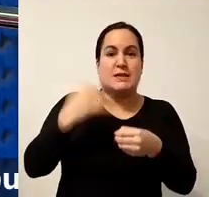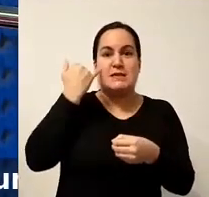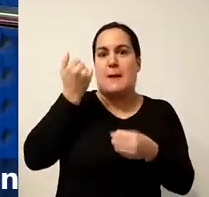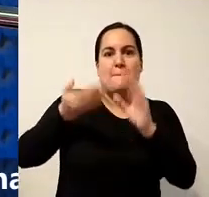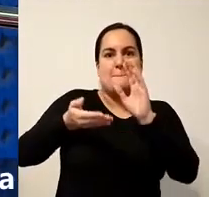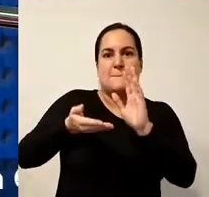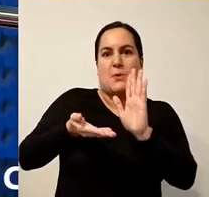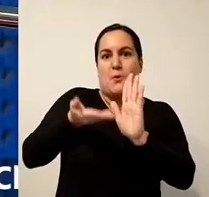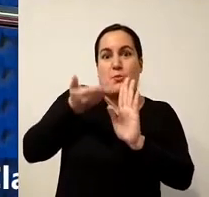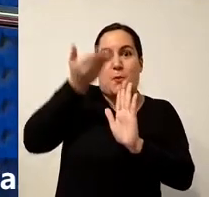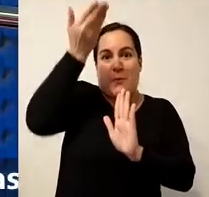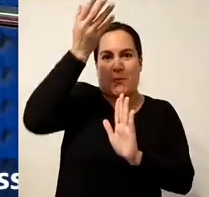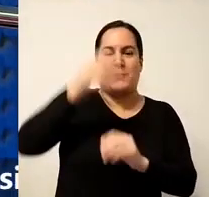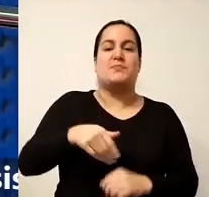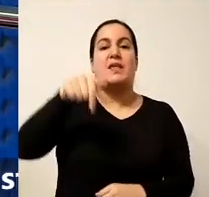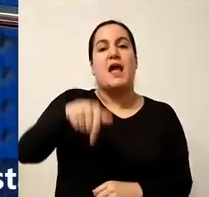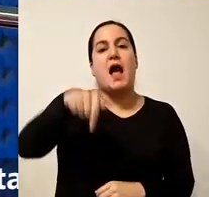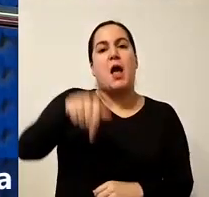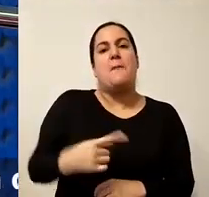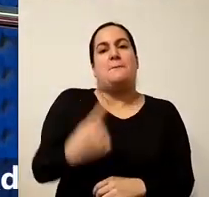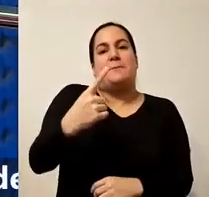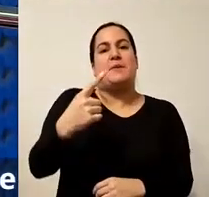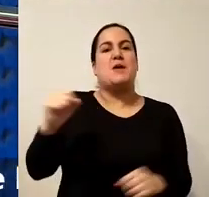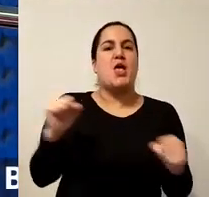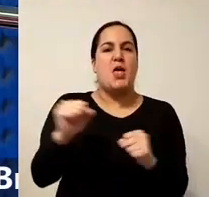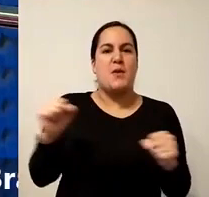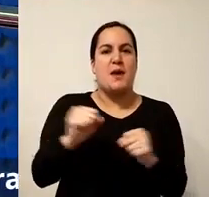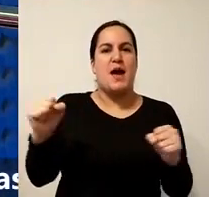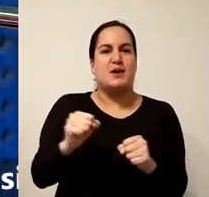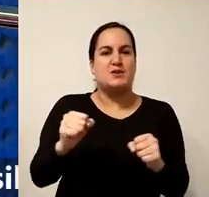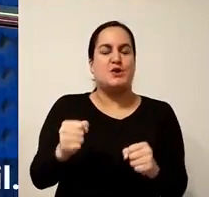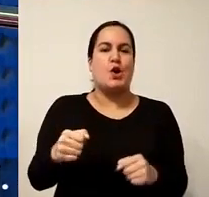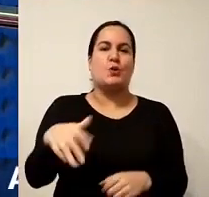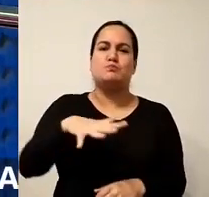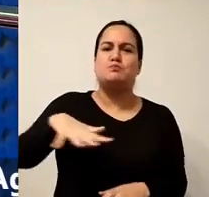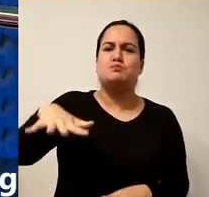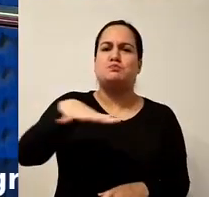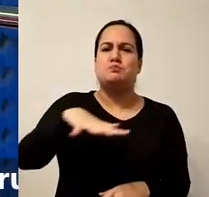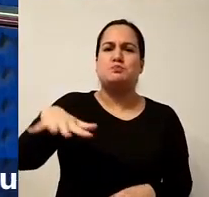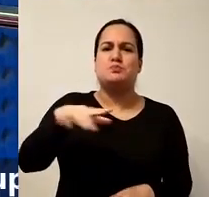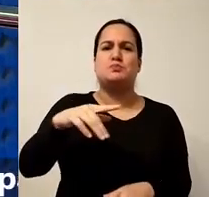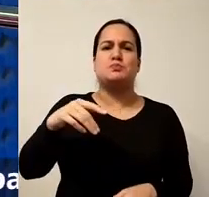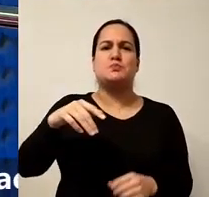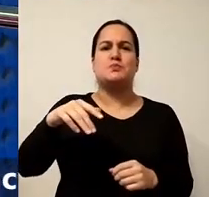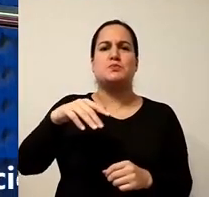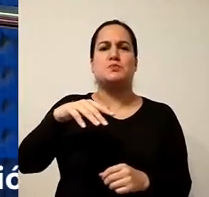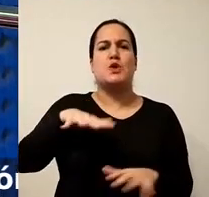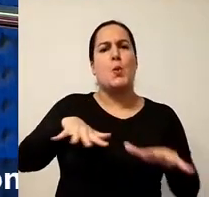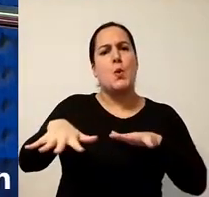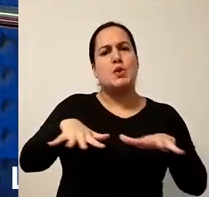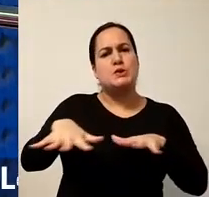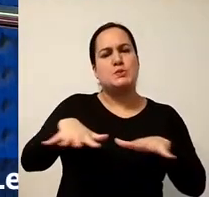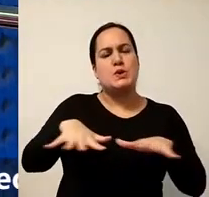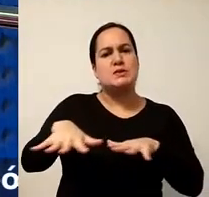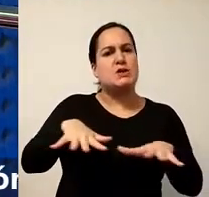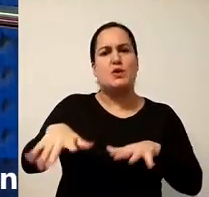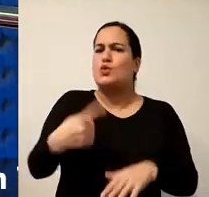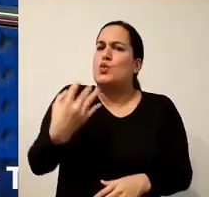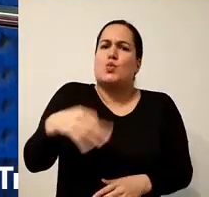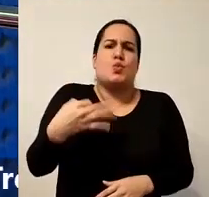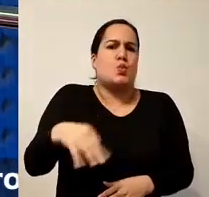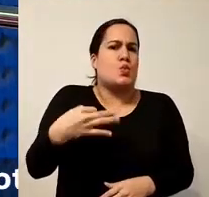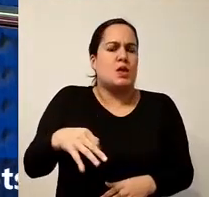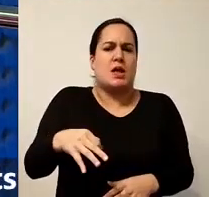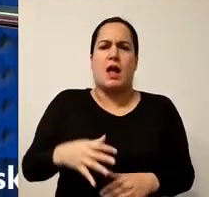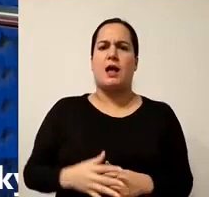mst y de la liga internacional socialista que viene de realizar un gran acto ayer con la participación